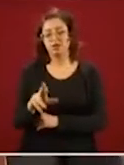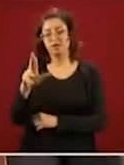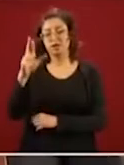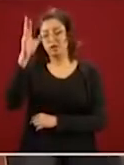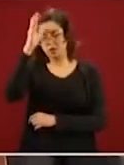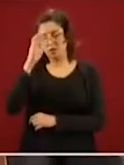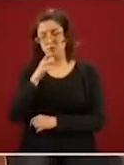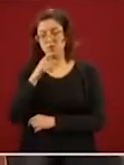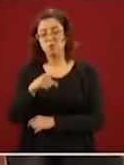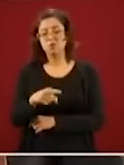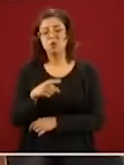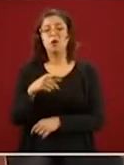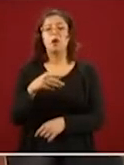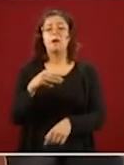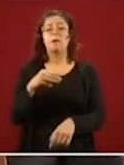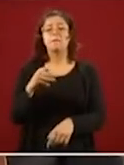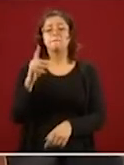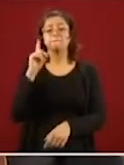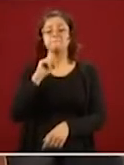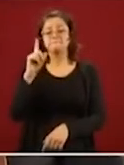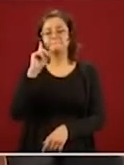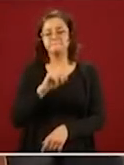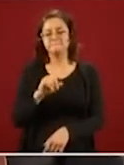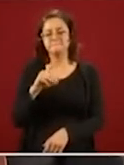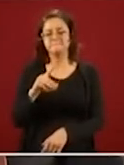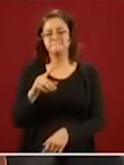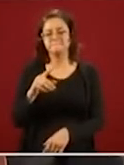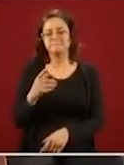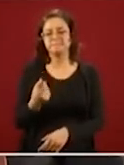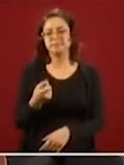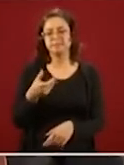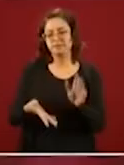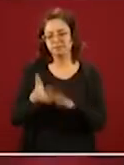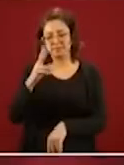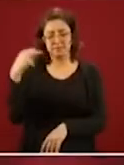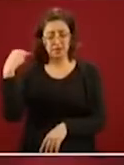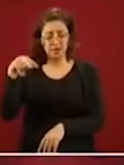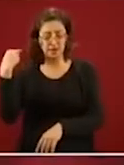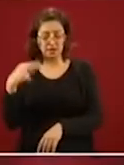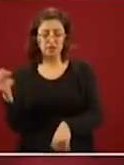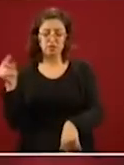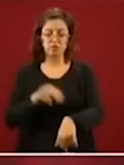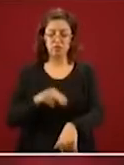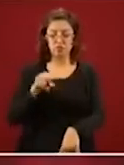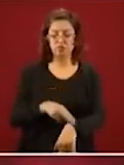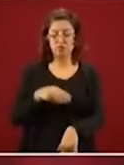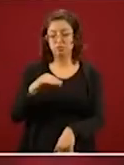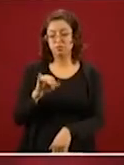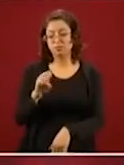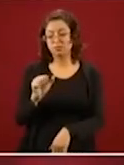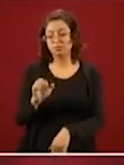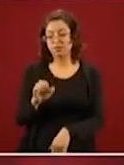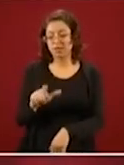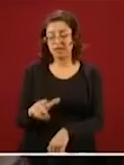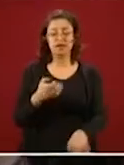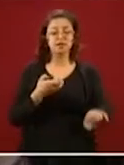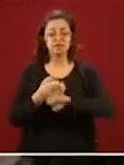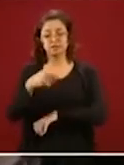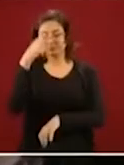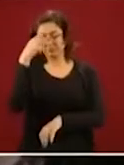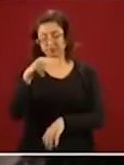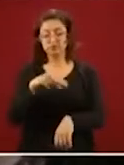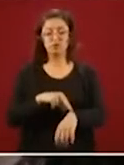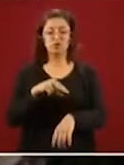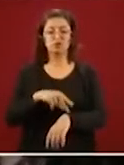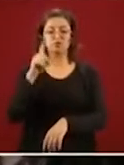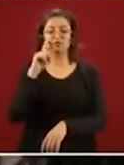la doctora María de Lourdes Carranza Bernal, Veracruz Norte, el doctor Misael Ley Mejía, Estado de México Oriente, la doctora